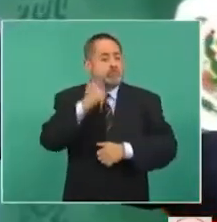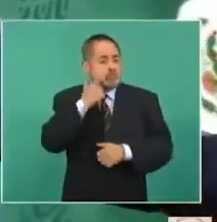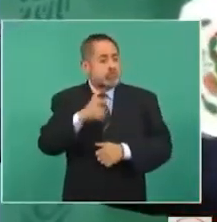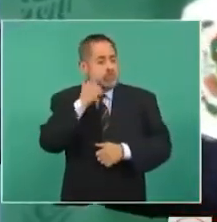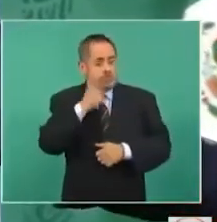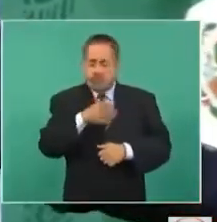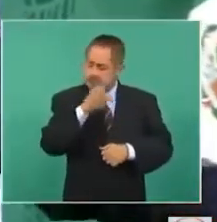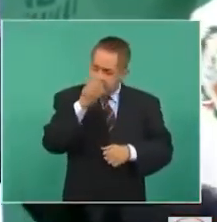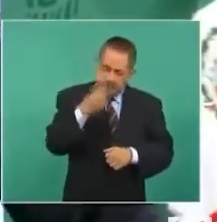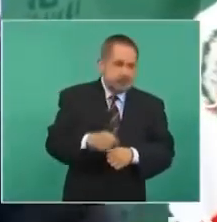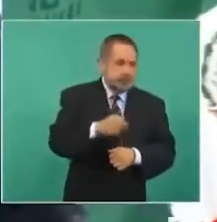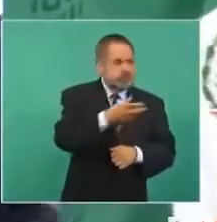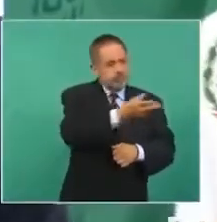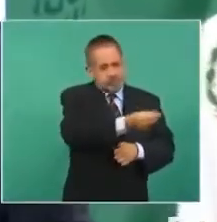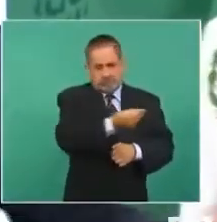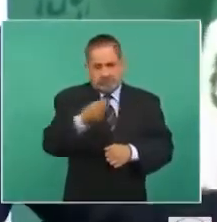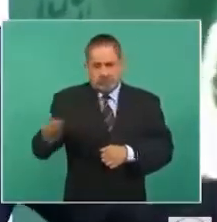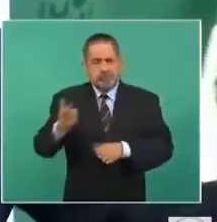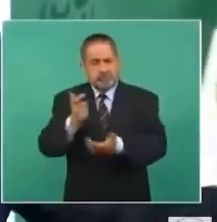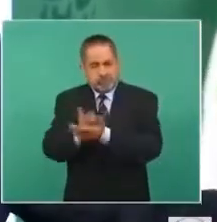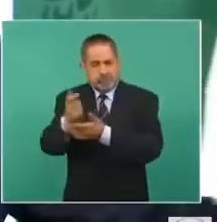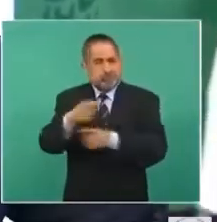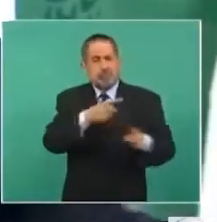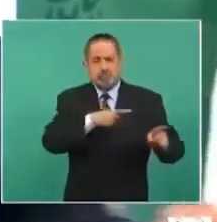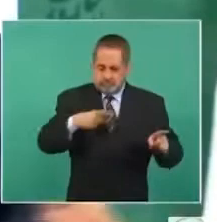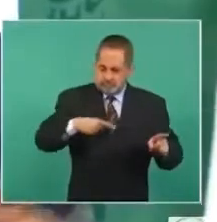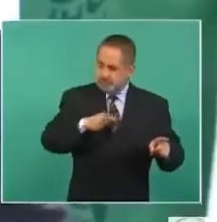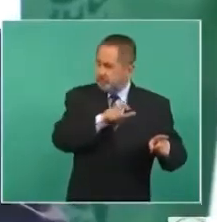pagar y que debían.